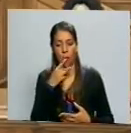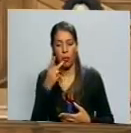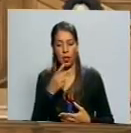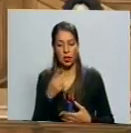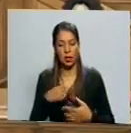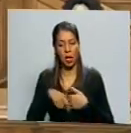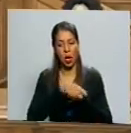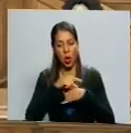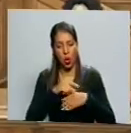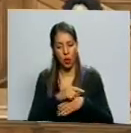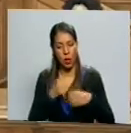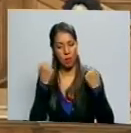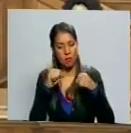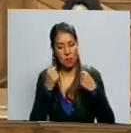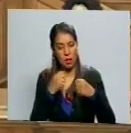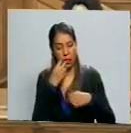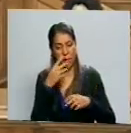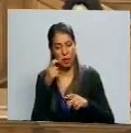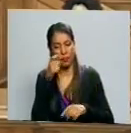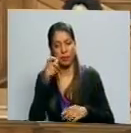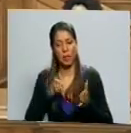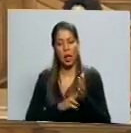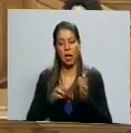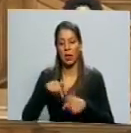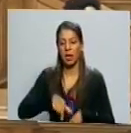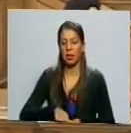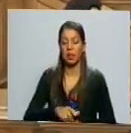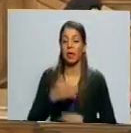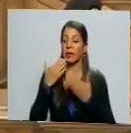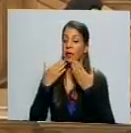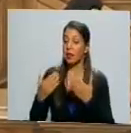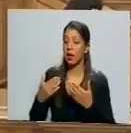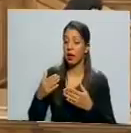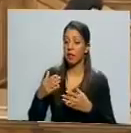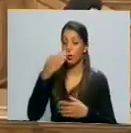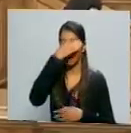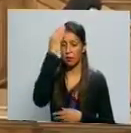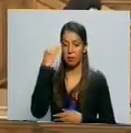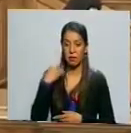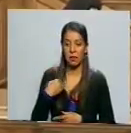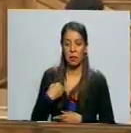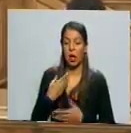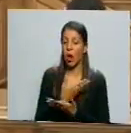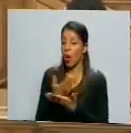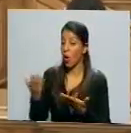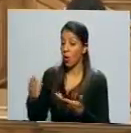se garantizan acá. Muchas gracias, estimada presidenta, compañeros constituyentes.